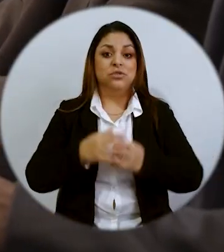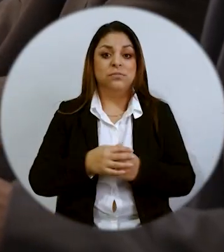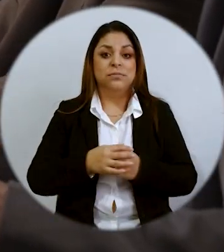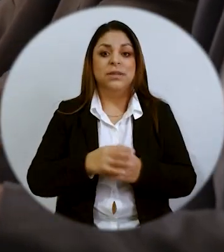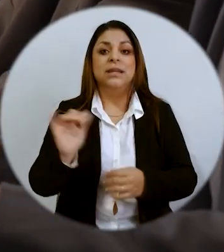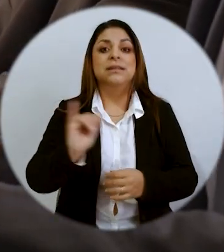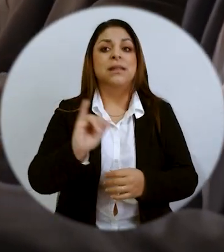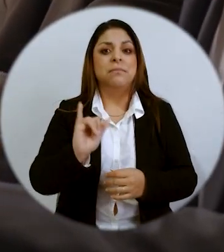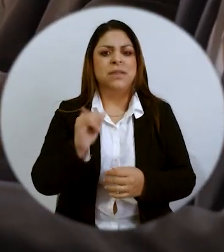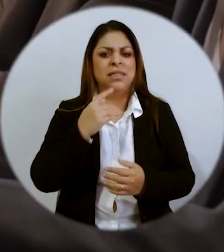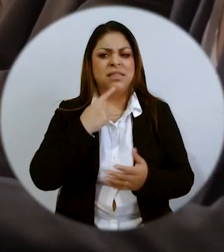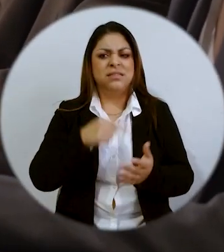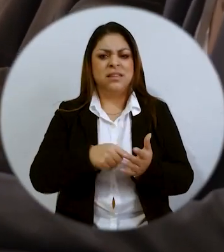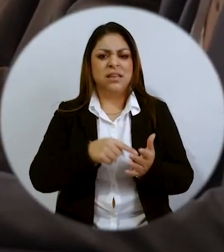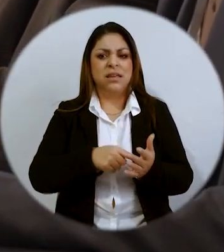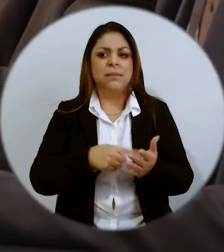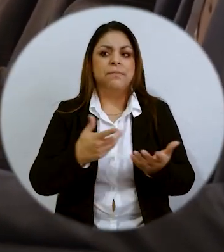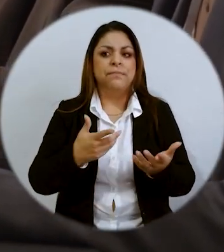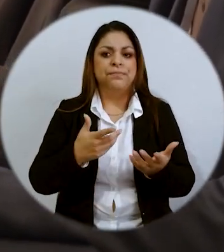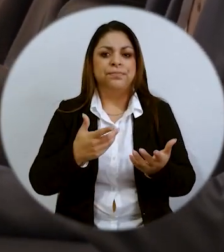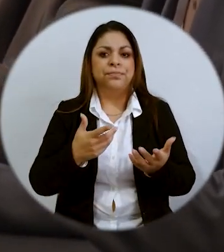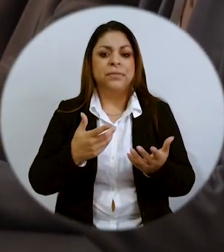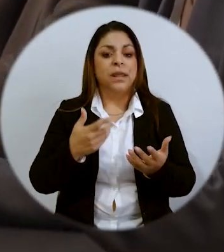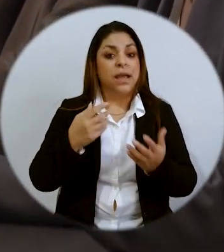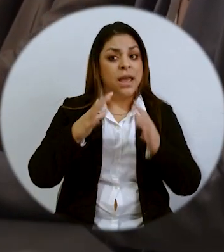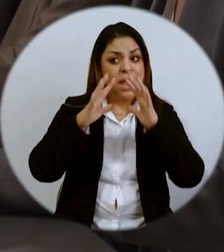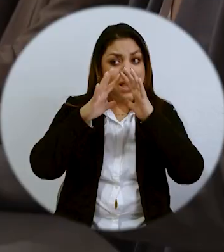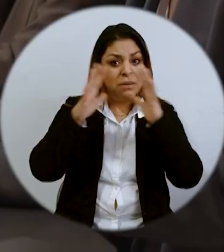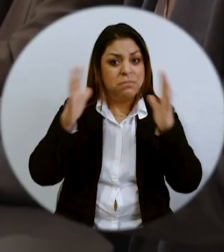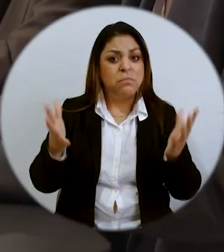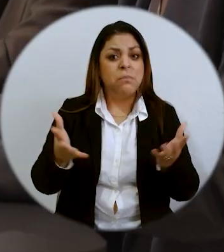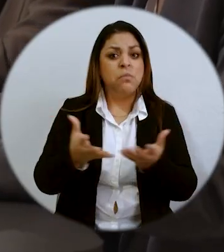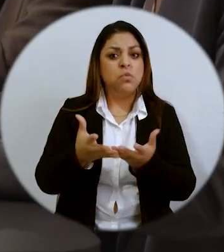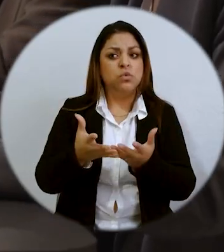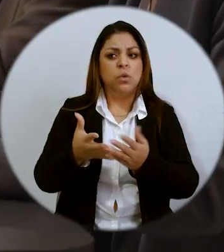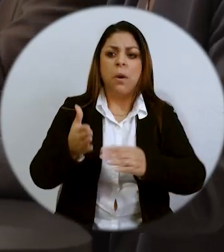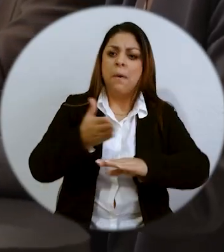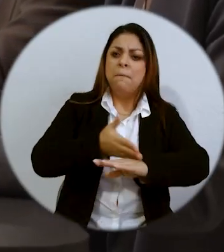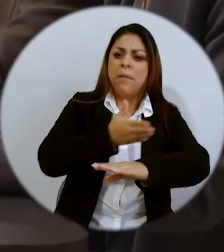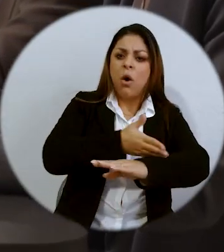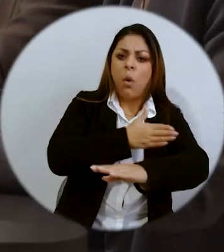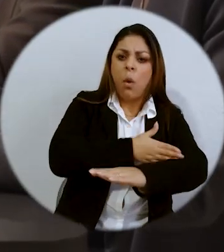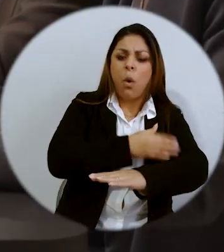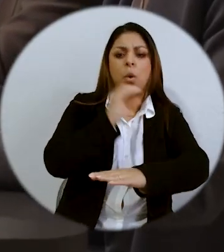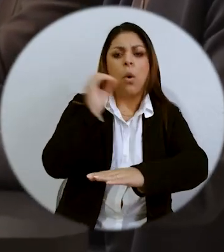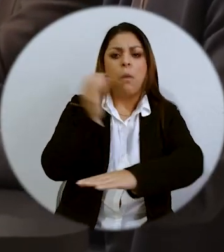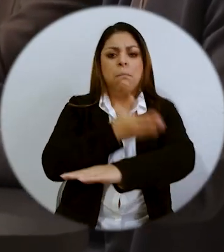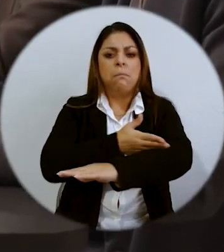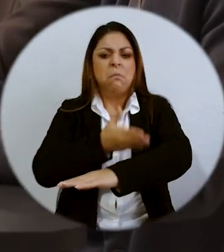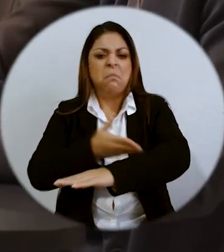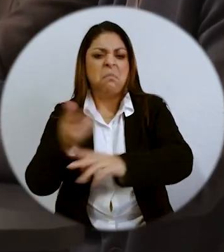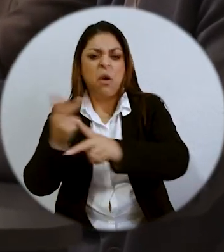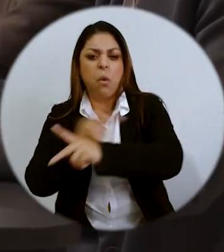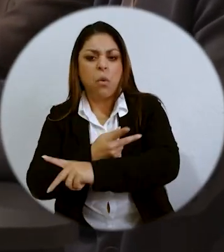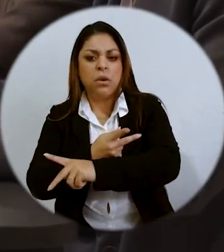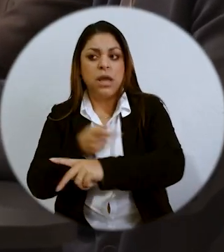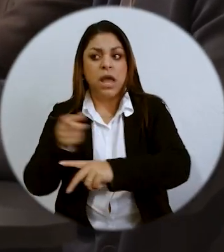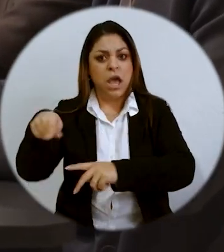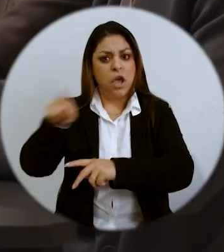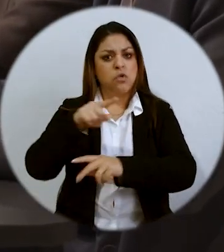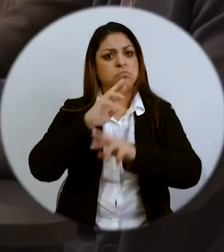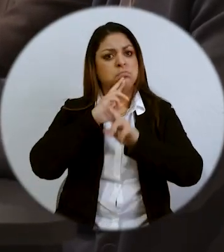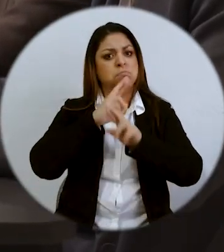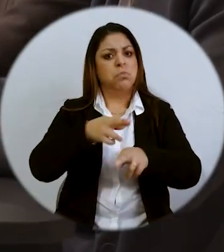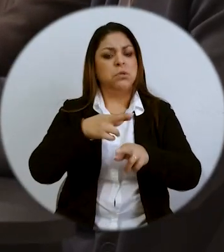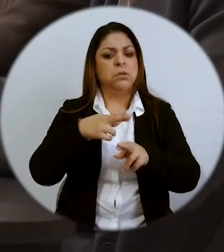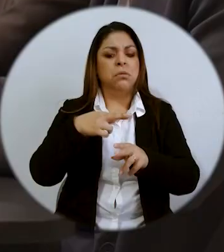O inclusive de que ante la pregunta de si el mundo está mejor o está peor, la